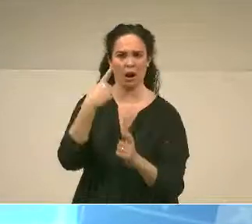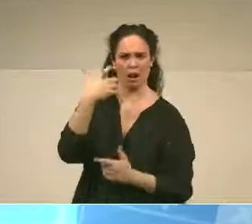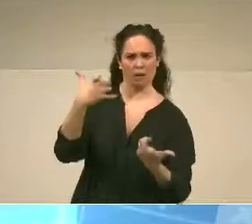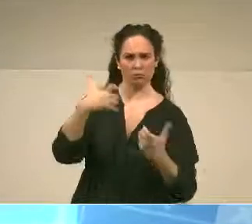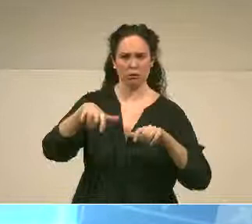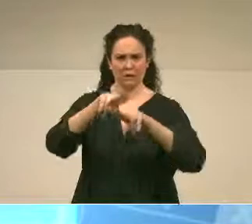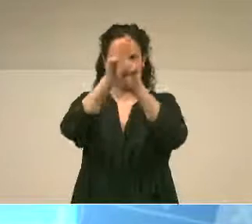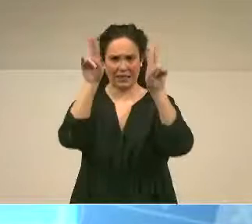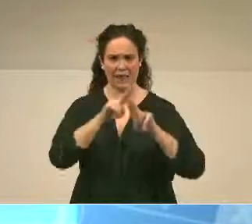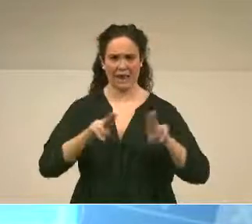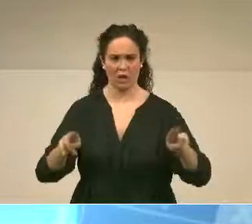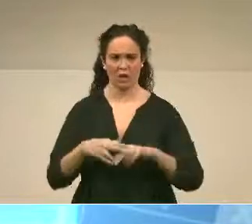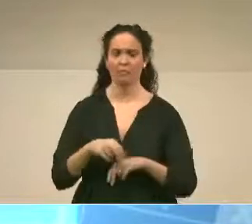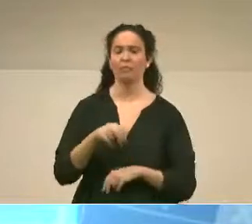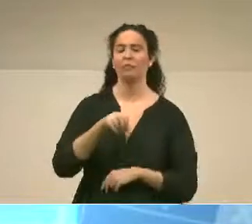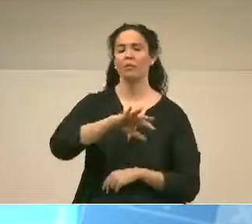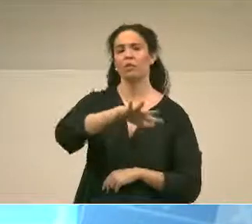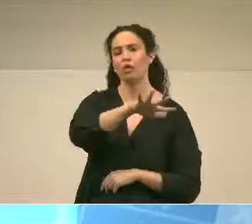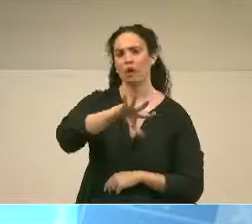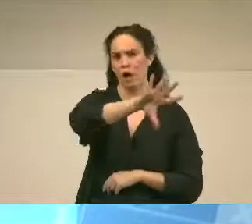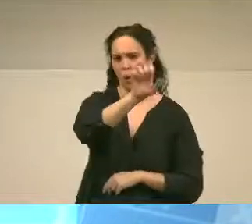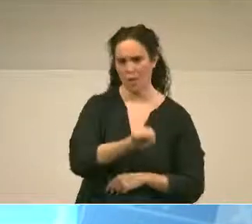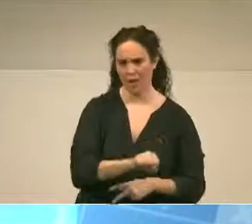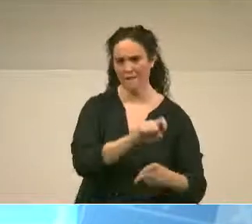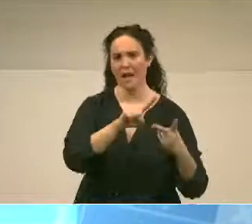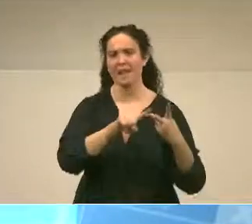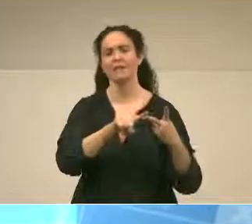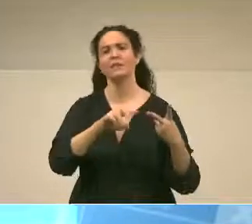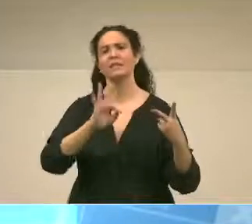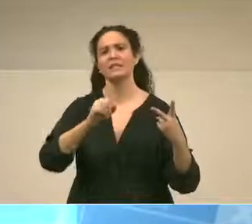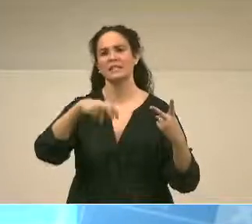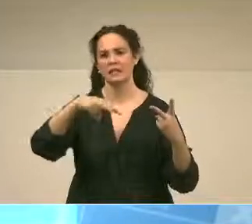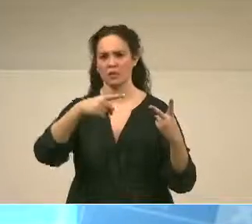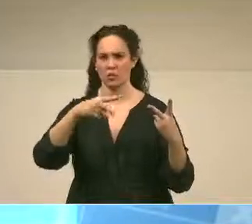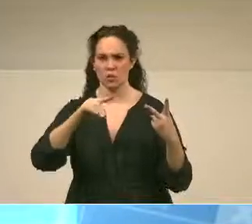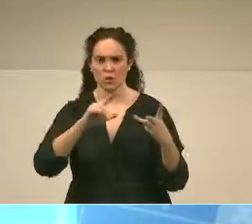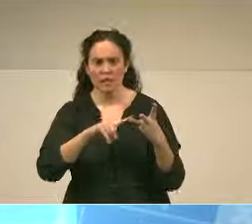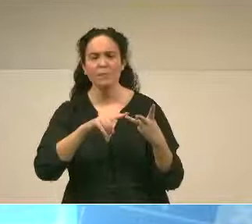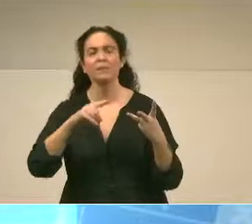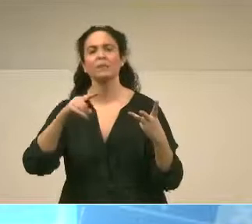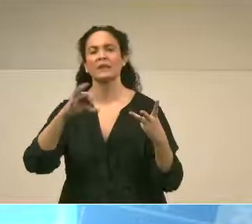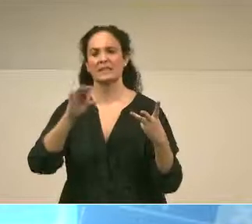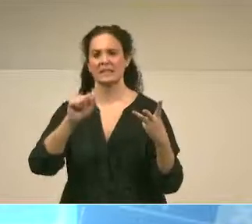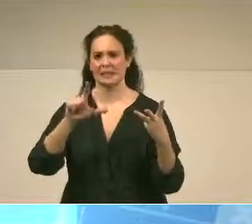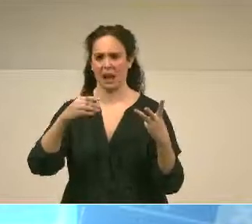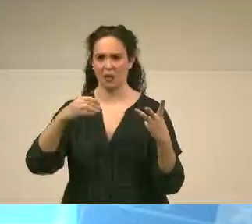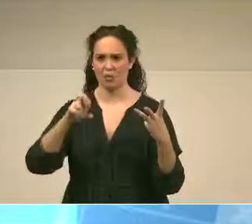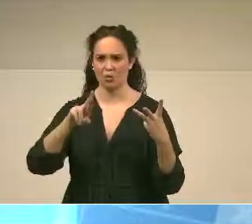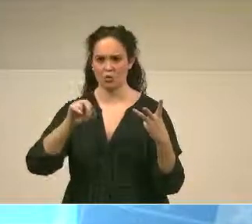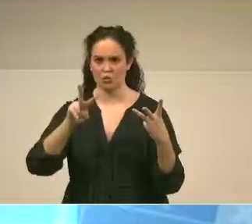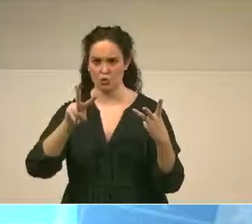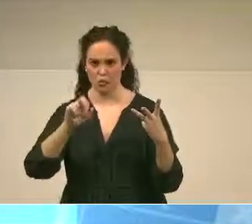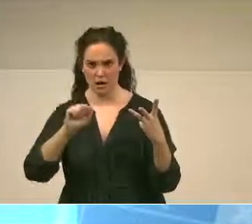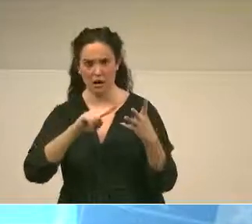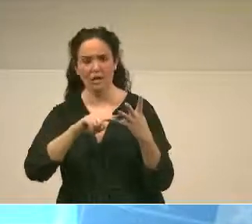internacional. Y son las de Urdaibai, Lagunas de La Guardia, Txingudi, Salburua, Uribarri-Gamboa y Salinas de Añana.